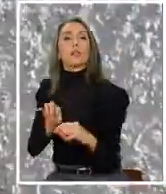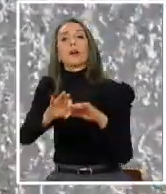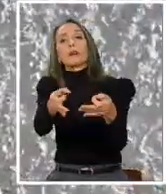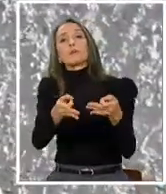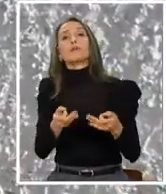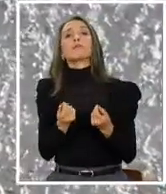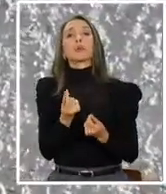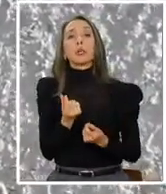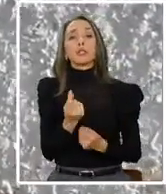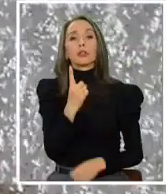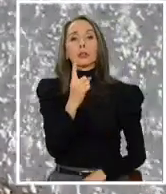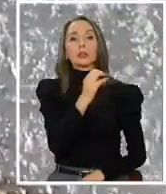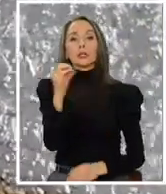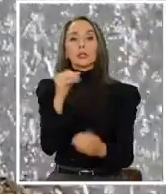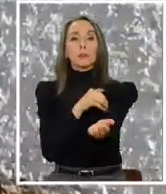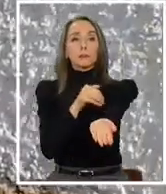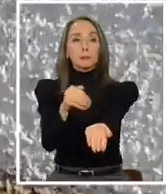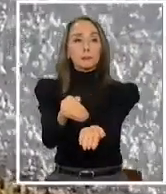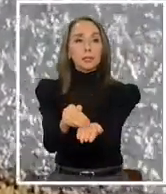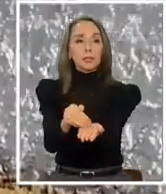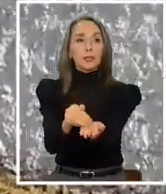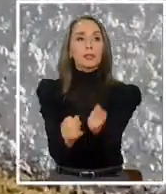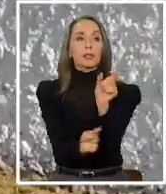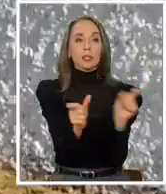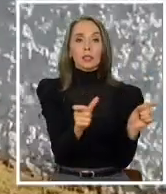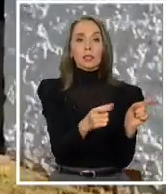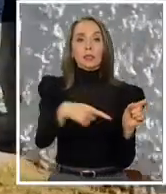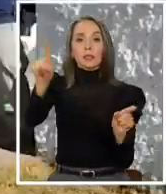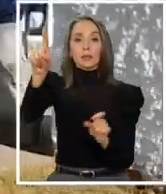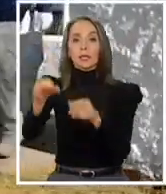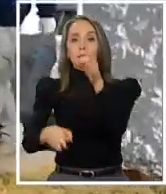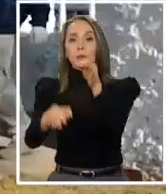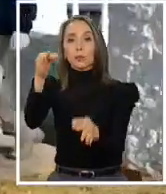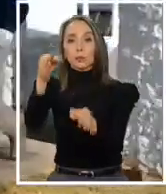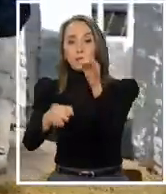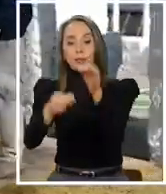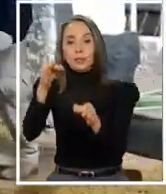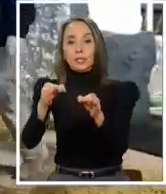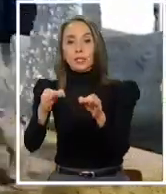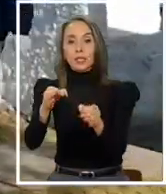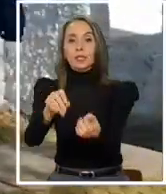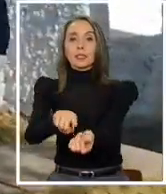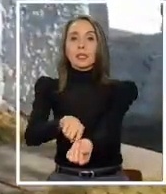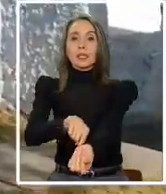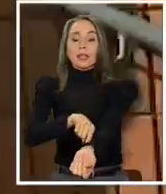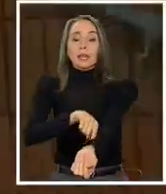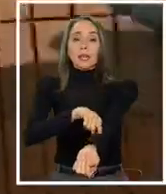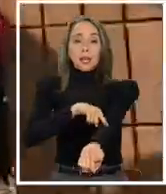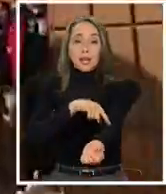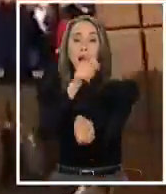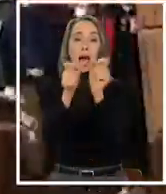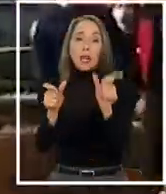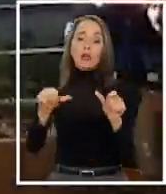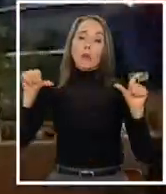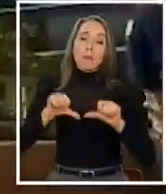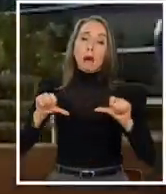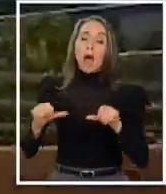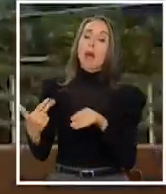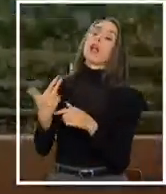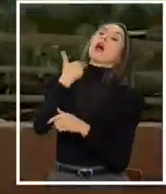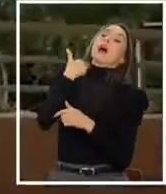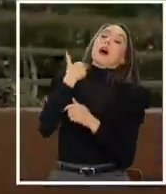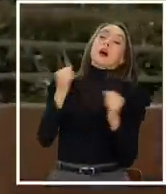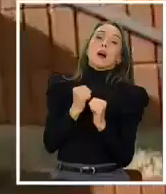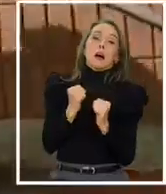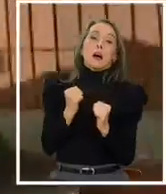en cerca de 100 millones de pesos. Ahora tendrán que vérselas con la justicia, después de un largo tiempo haciendo pasar pésimos ratos a sus